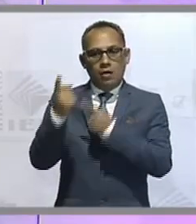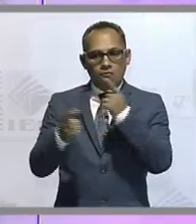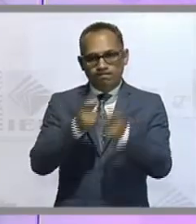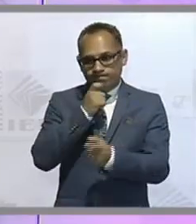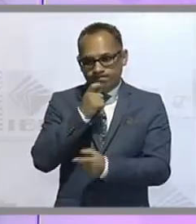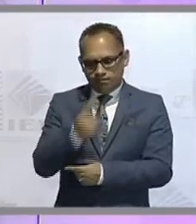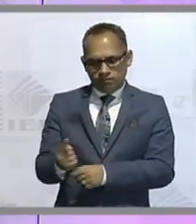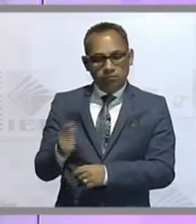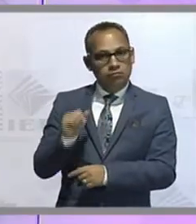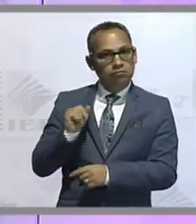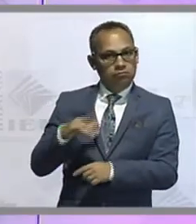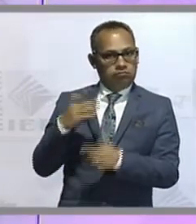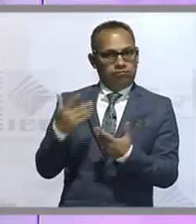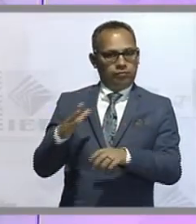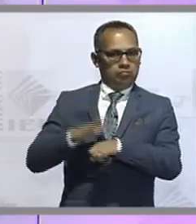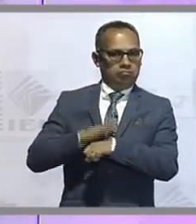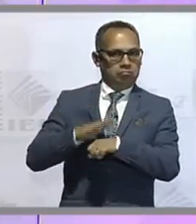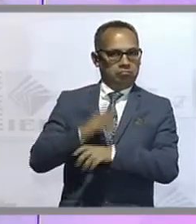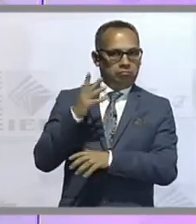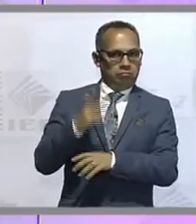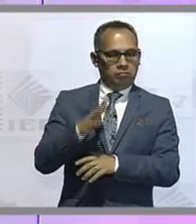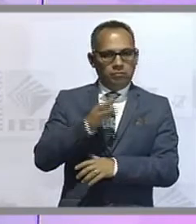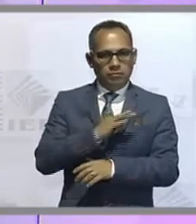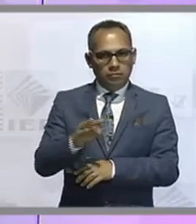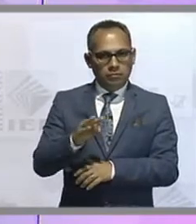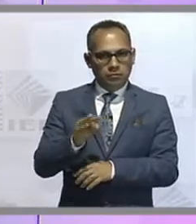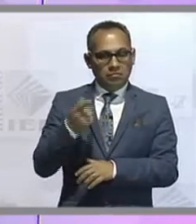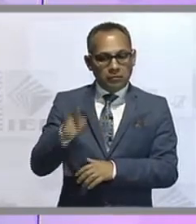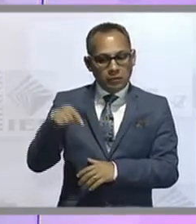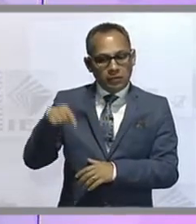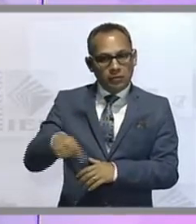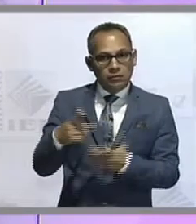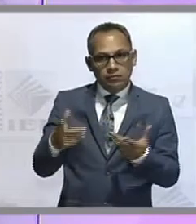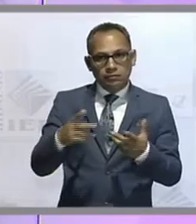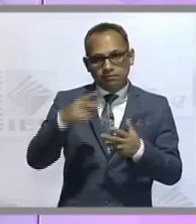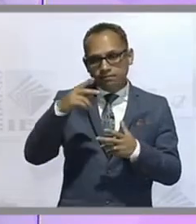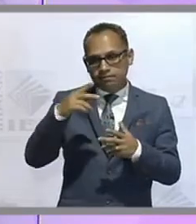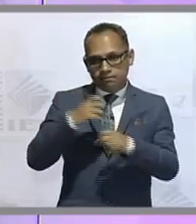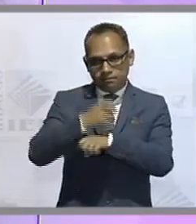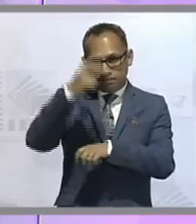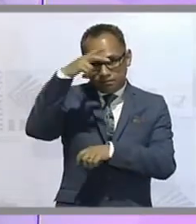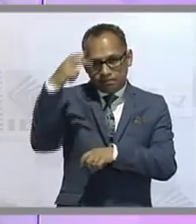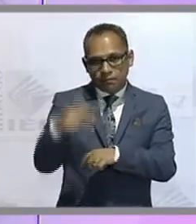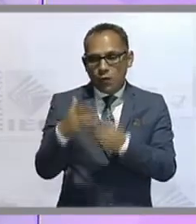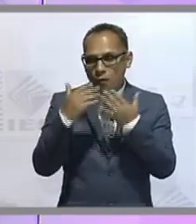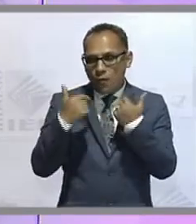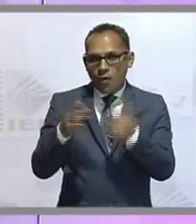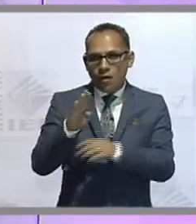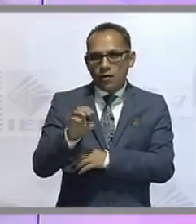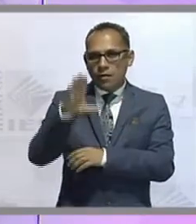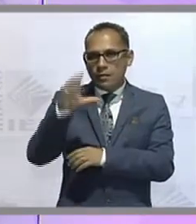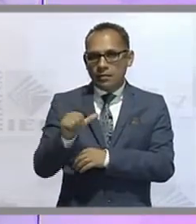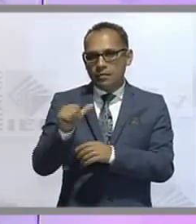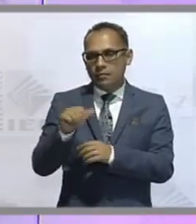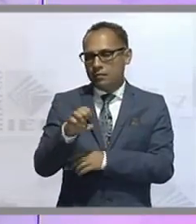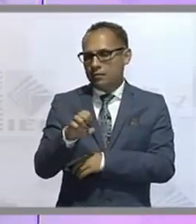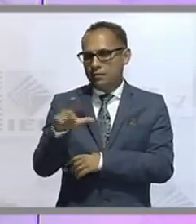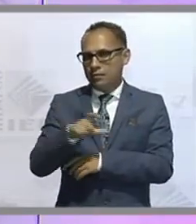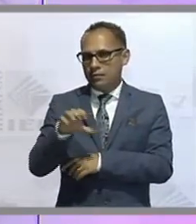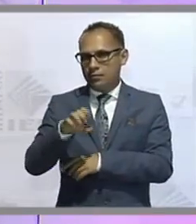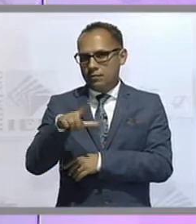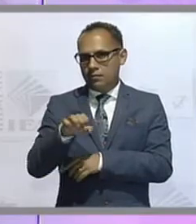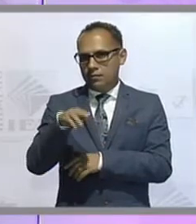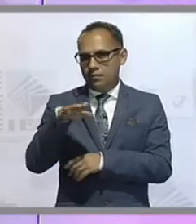y que han investigado y en el estado no tenemos una beca de excelencia debemos de trabajar y legislar para que estos jóvenes que